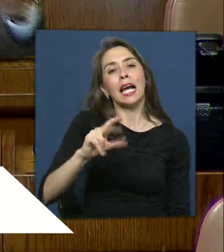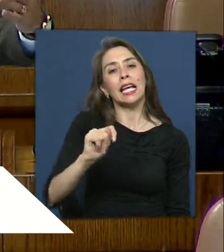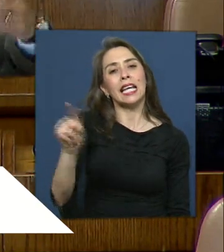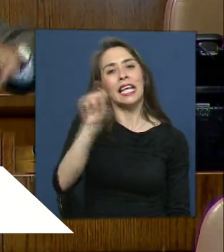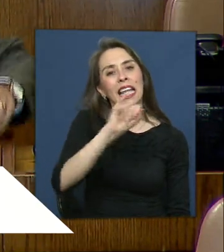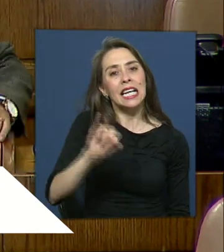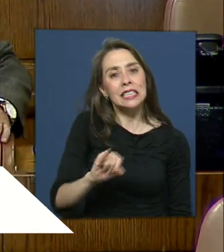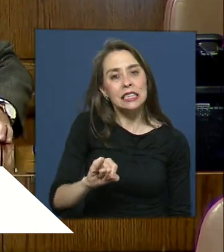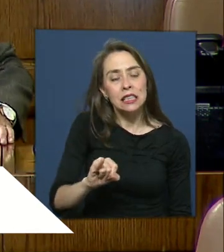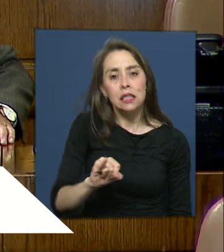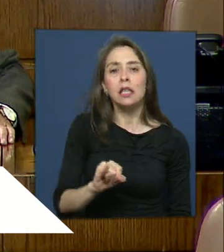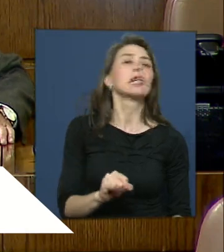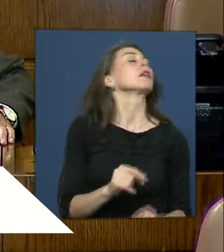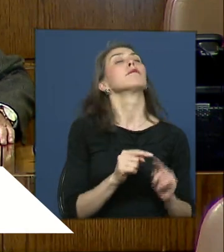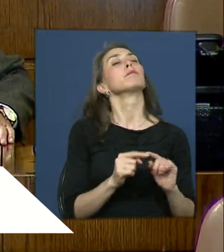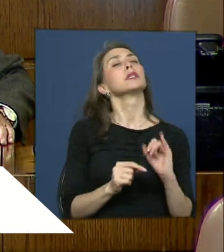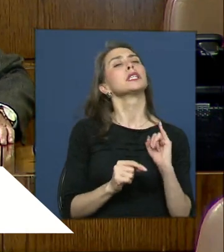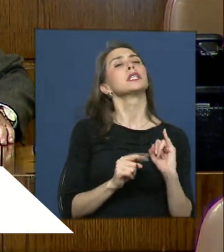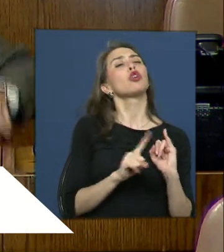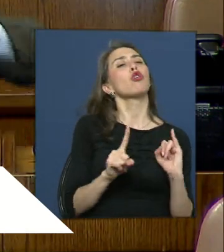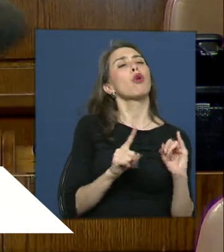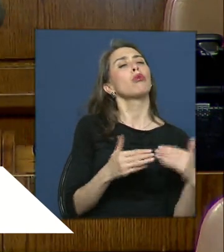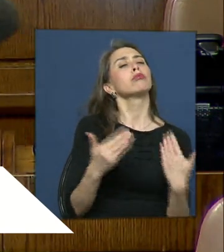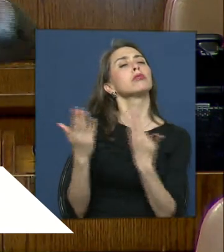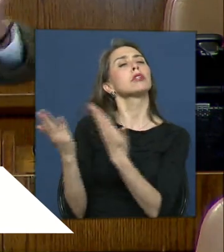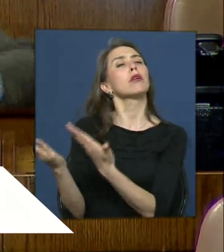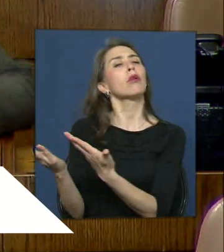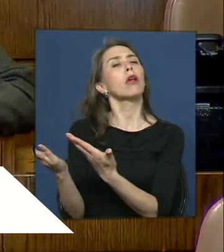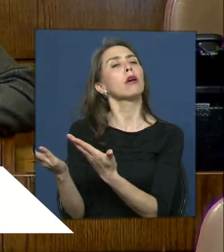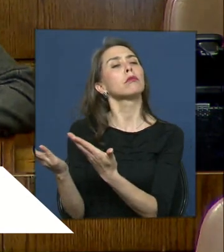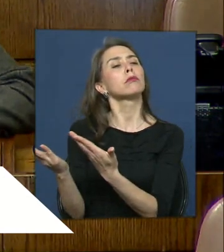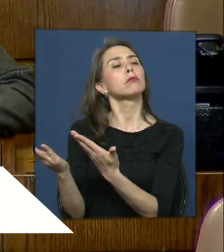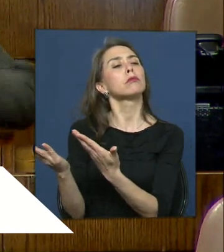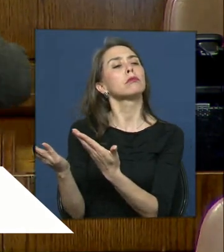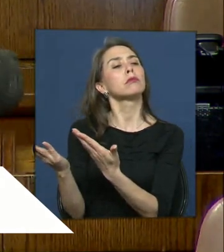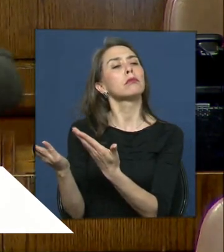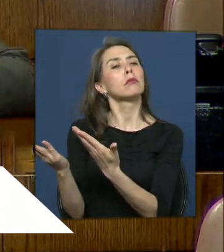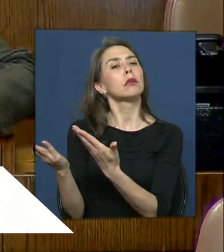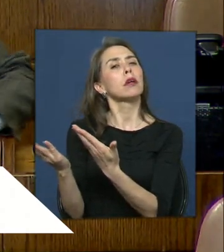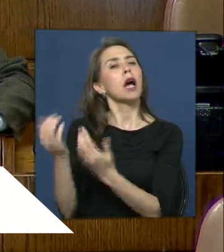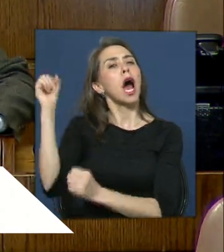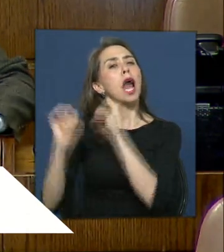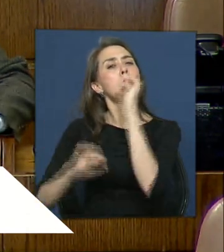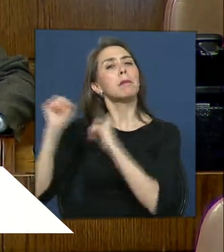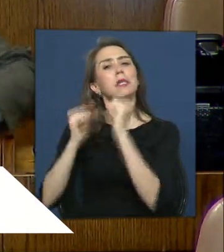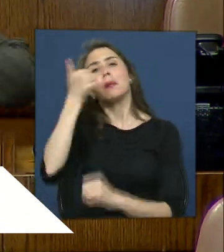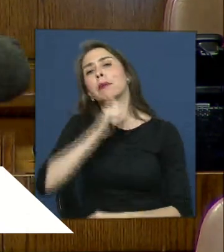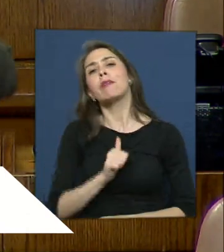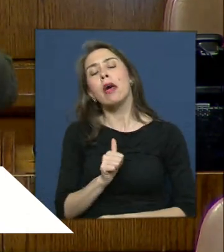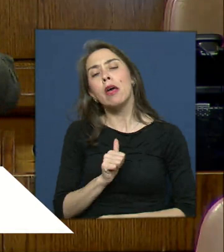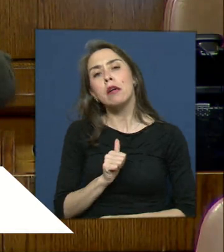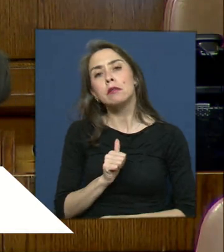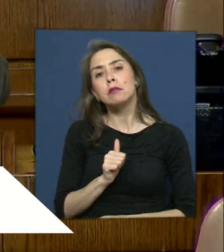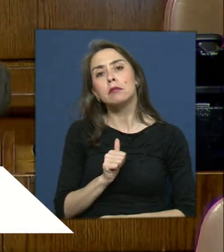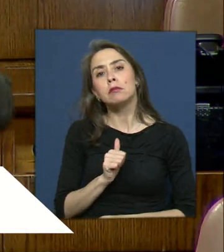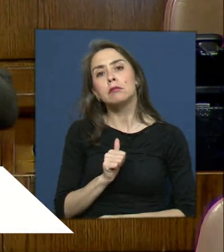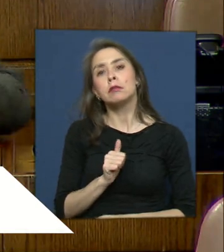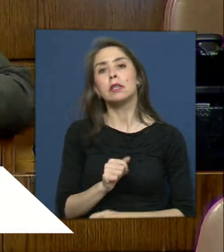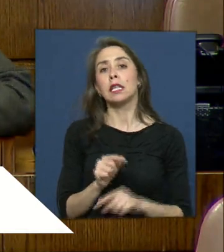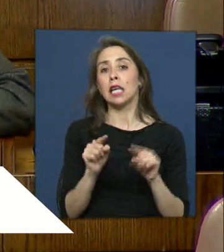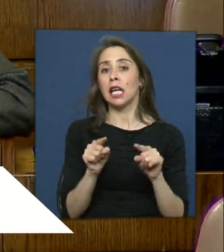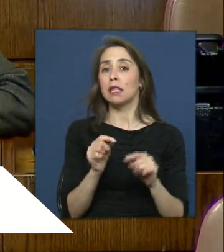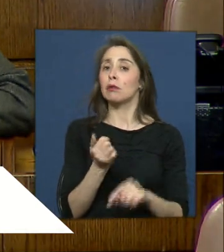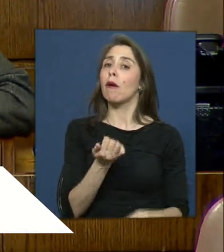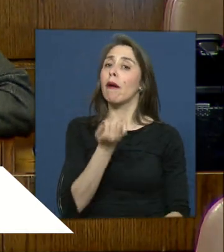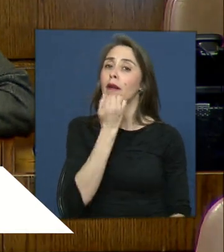están siendo entregados o no, por cualquier vía, a un privado. Creemos que eso constituye un